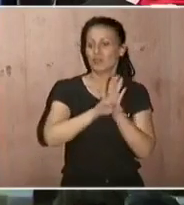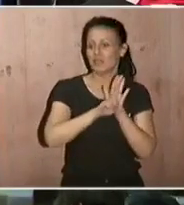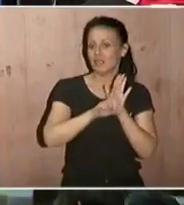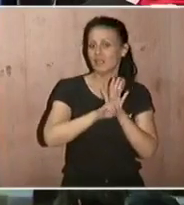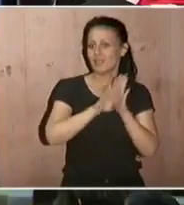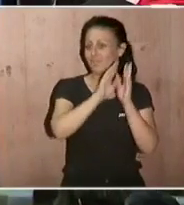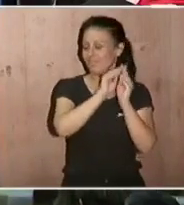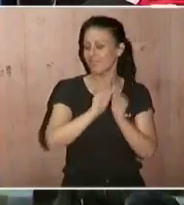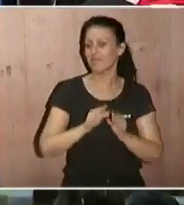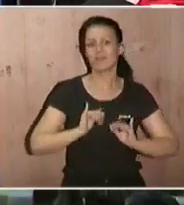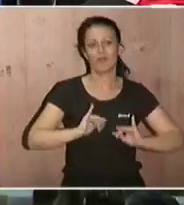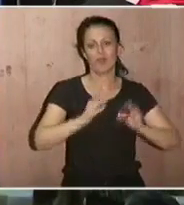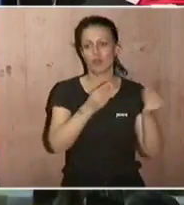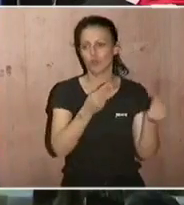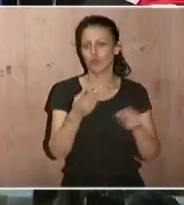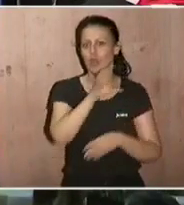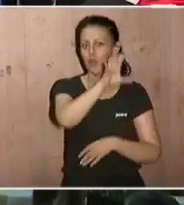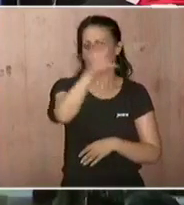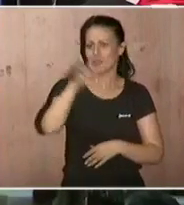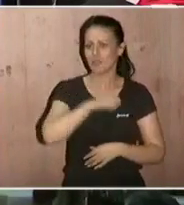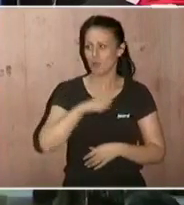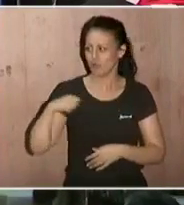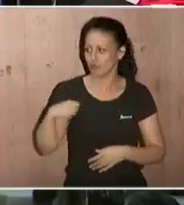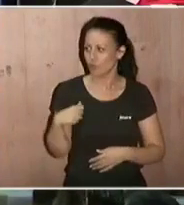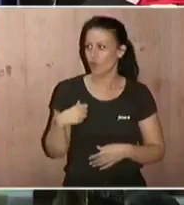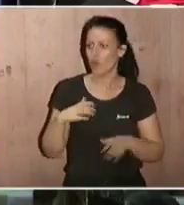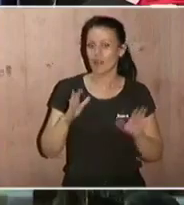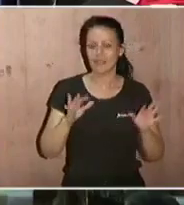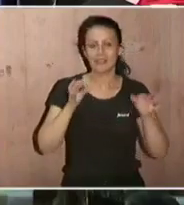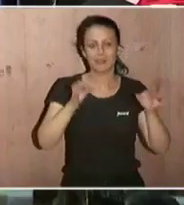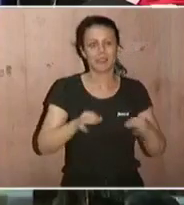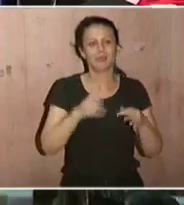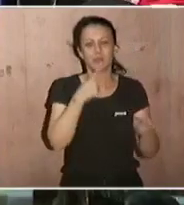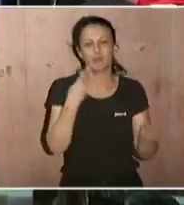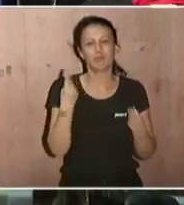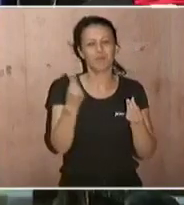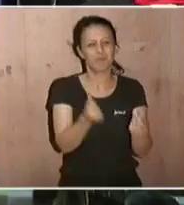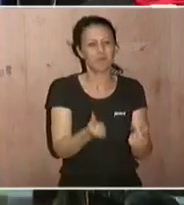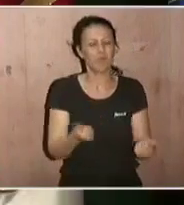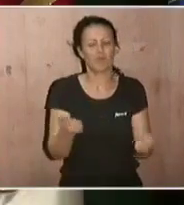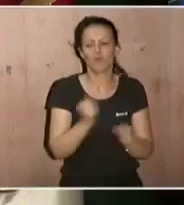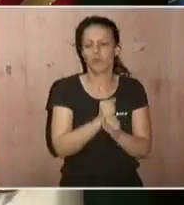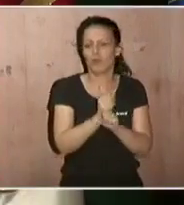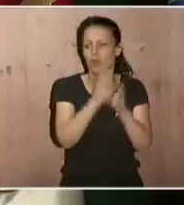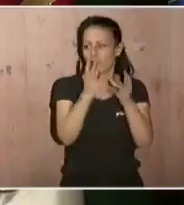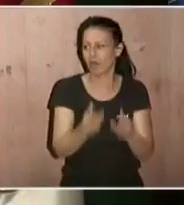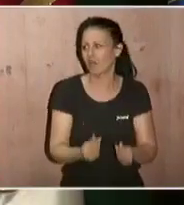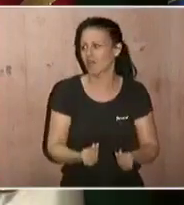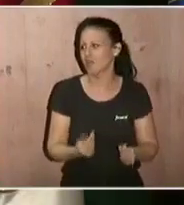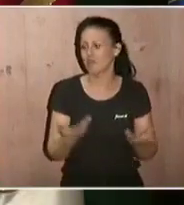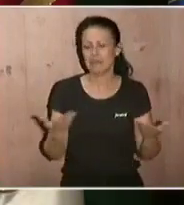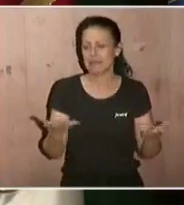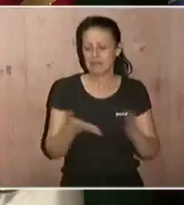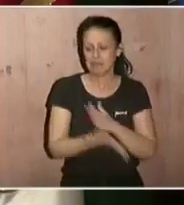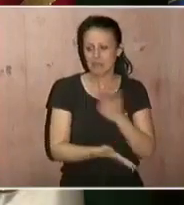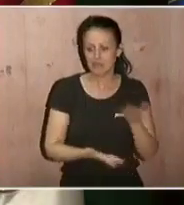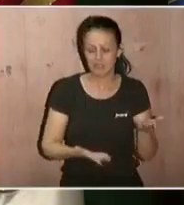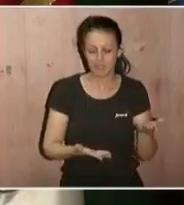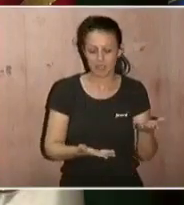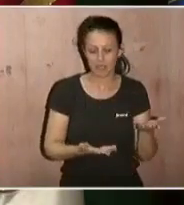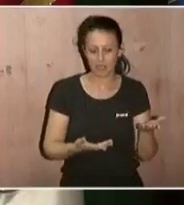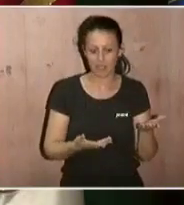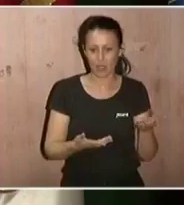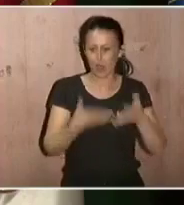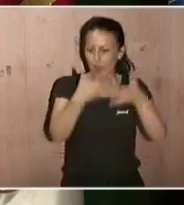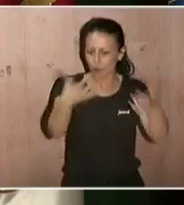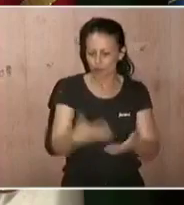diversas comunidades autónomas, aunque siempre con una sensación de desbordamiento y la idea de que no basta con elaborar un texto